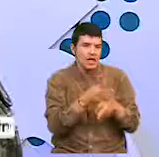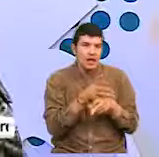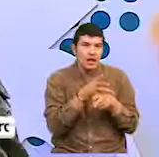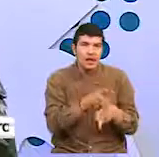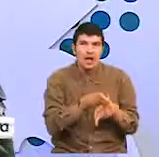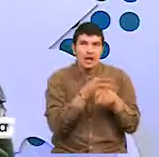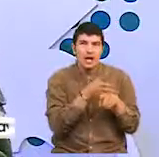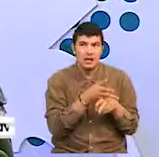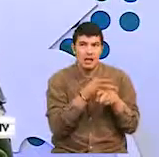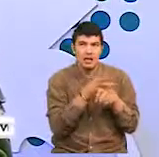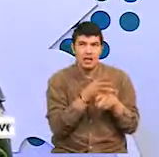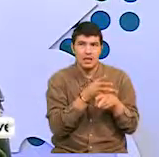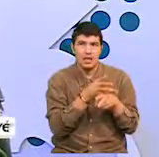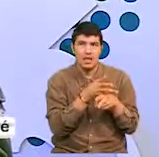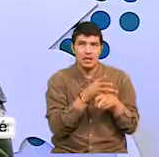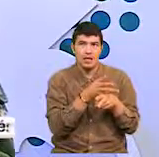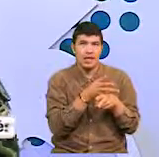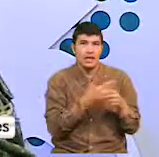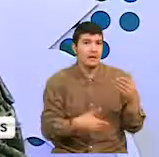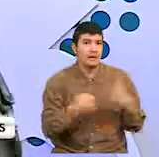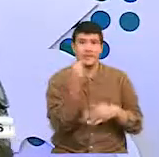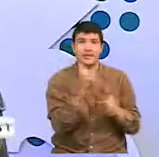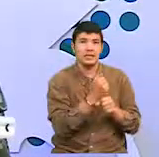a empezar a trabajar allí.